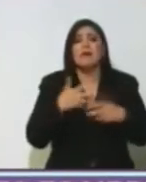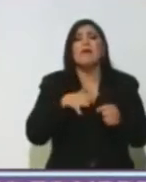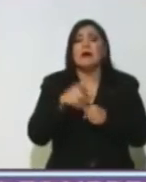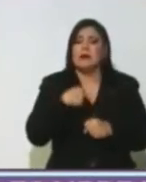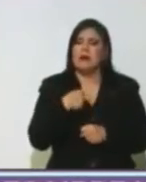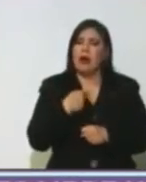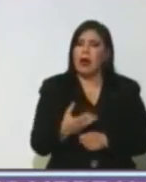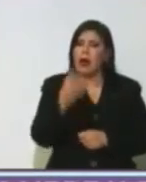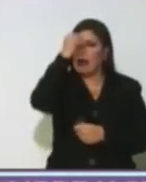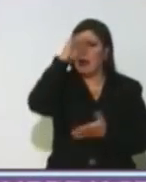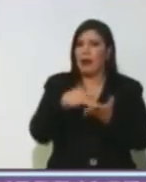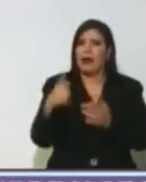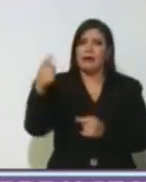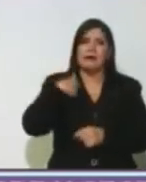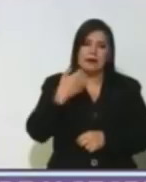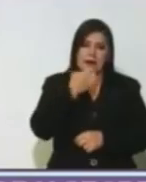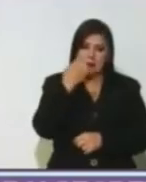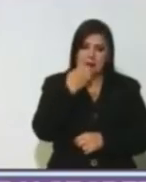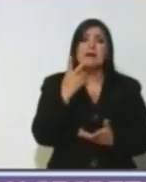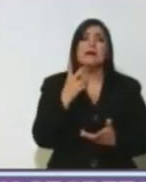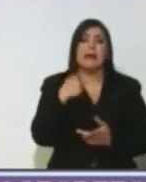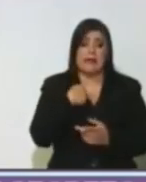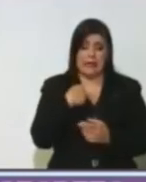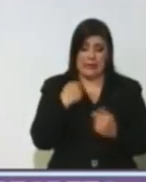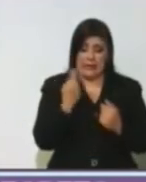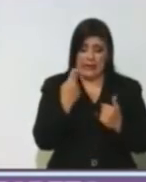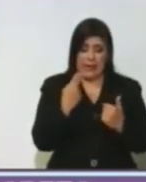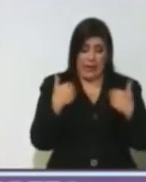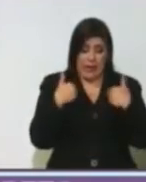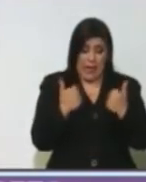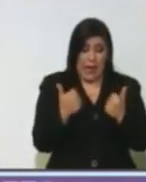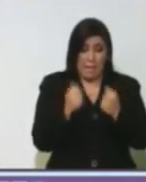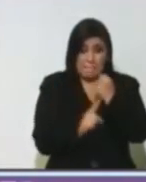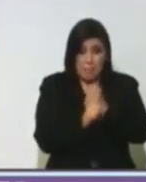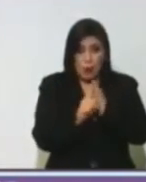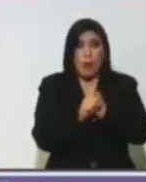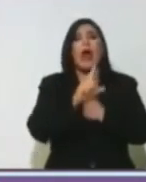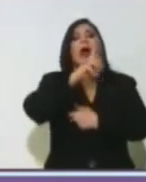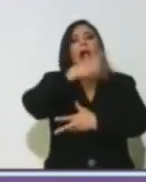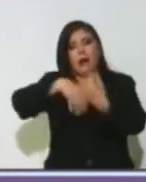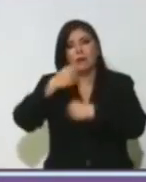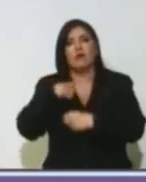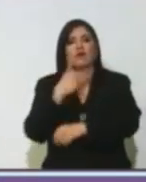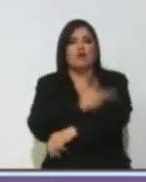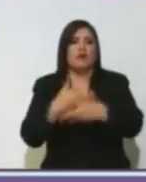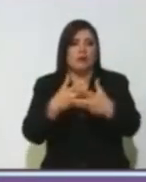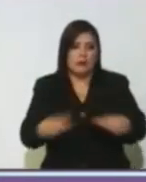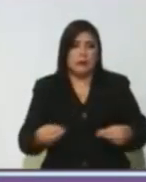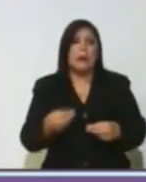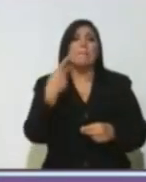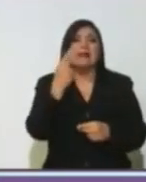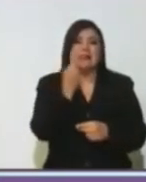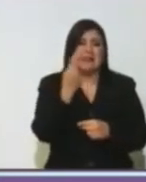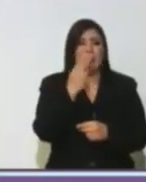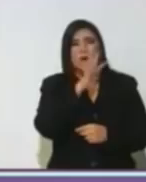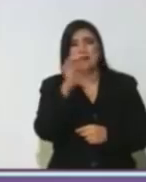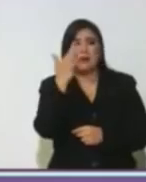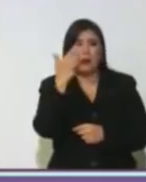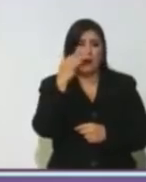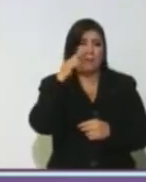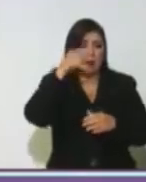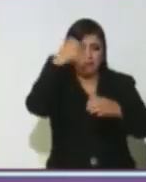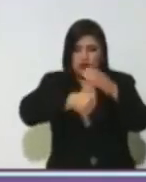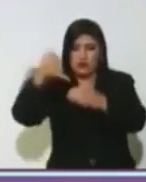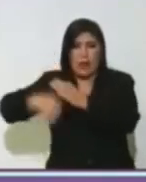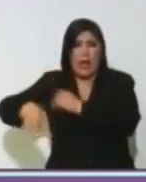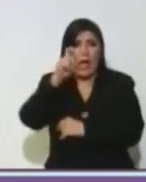es que entender el problema es la mitad de la solución y por eso tenemos que medir los 450 pozos de agua de la ciudad